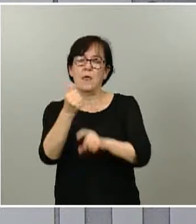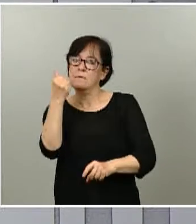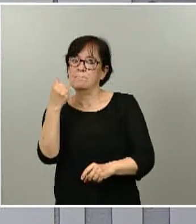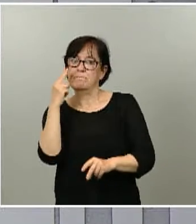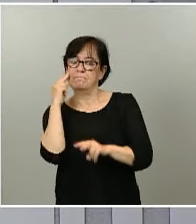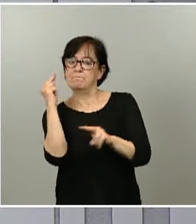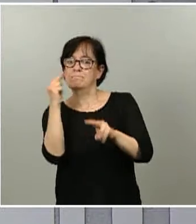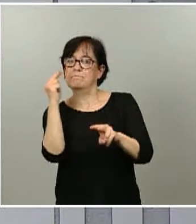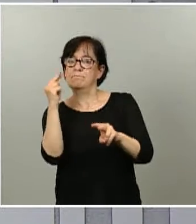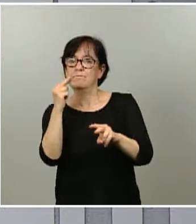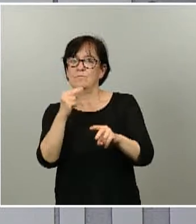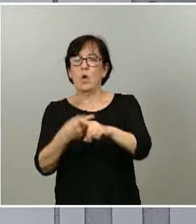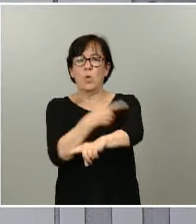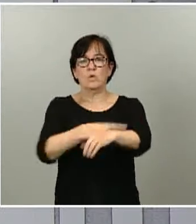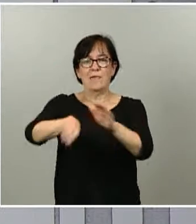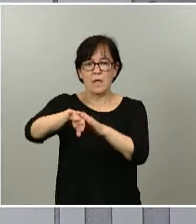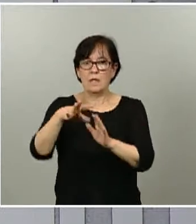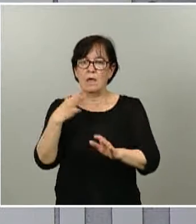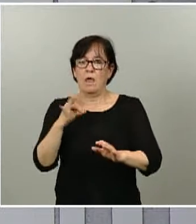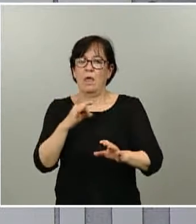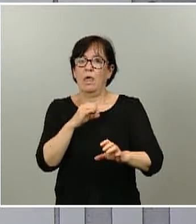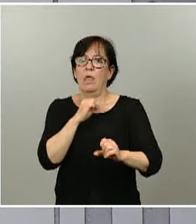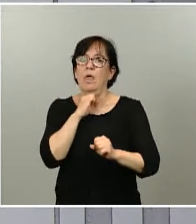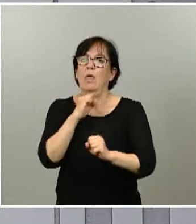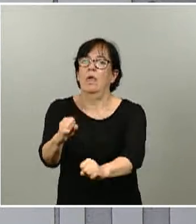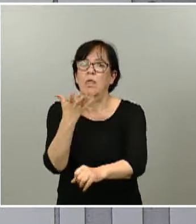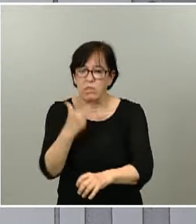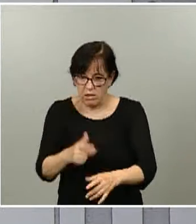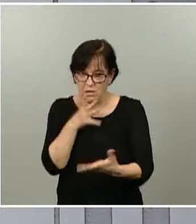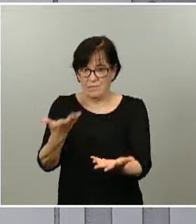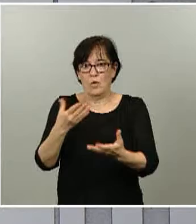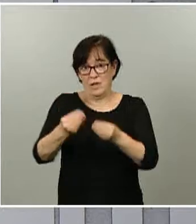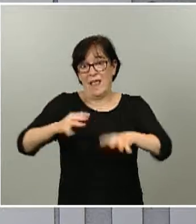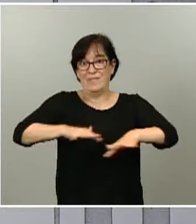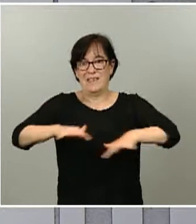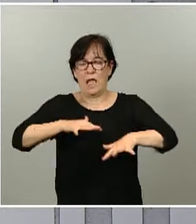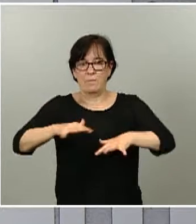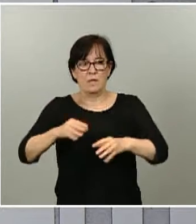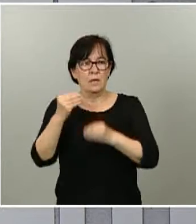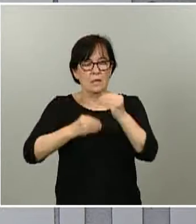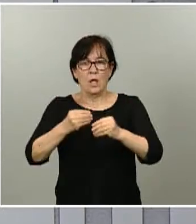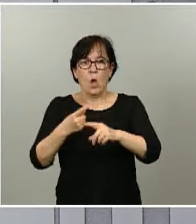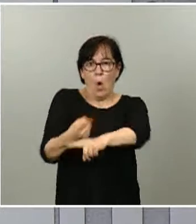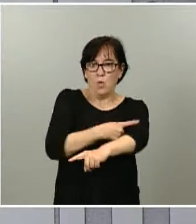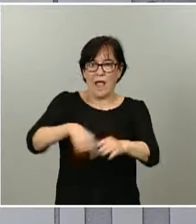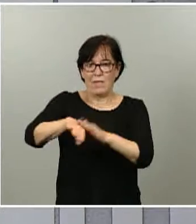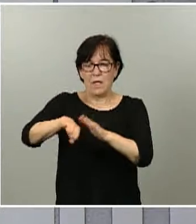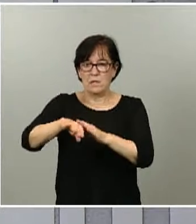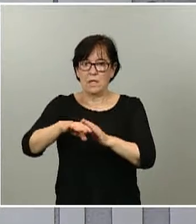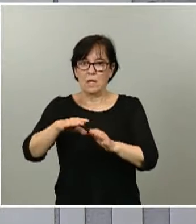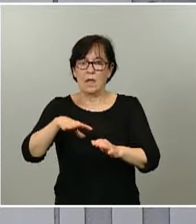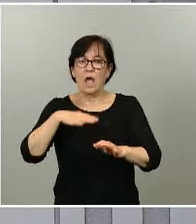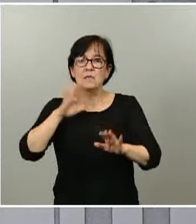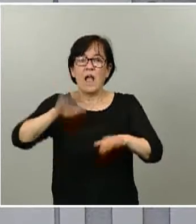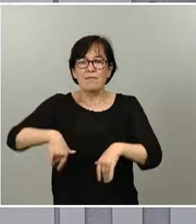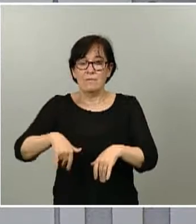la ultraderecha, que se deja arrastrar muchas veces por esas dinámicas que emprende la ultraderecha, y puede ser que dentro de ese